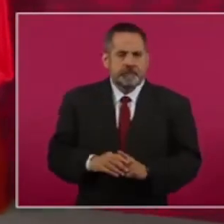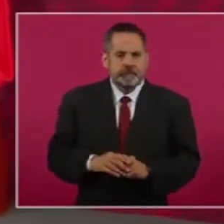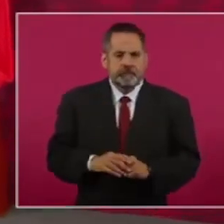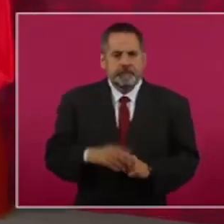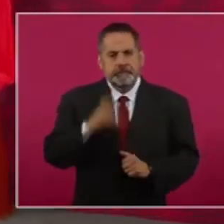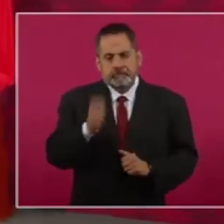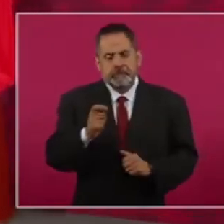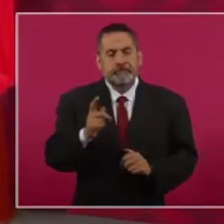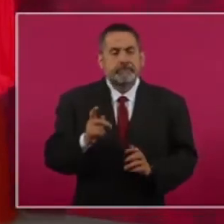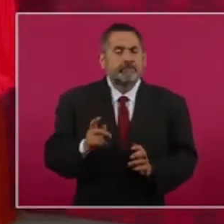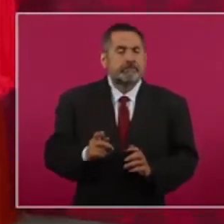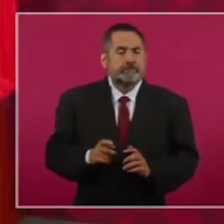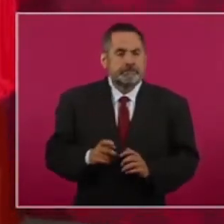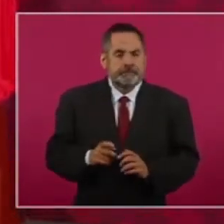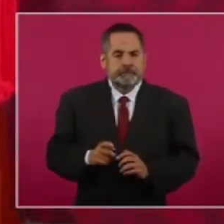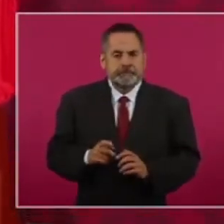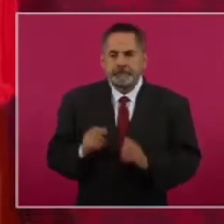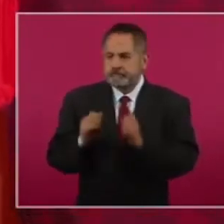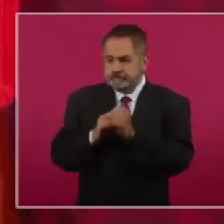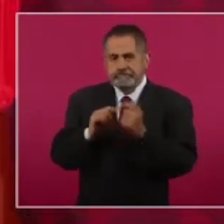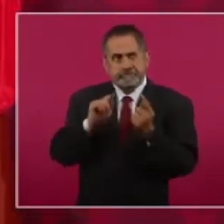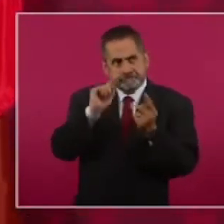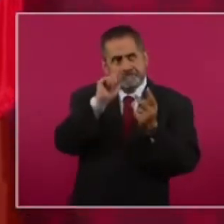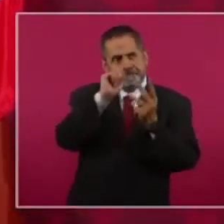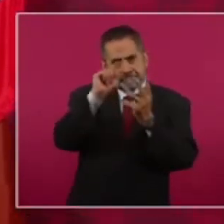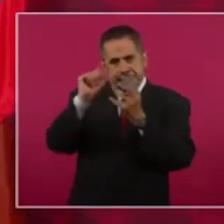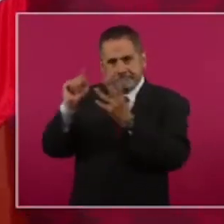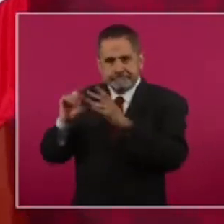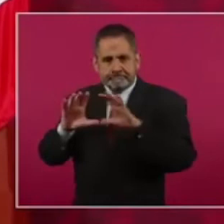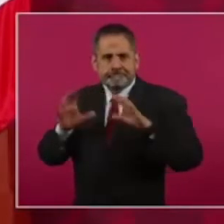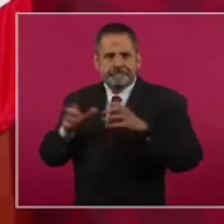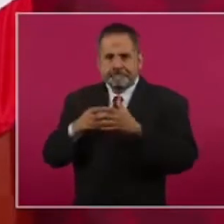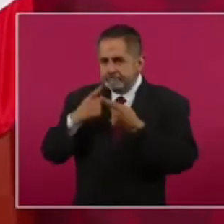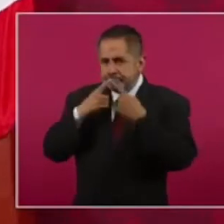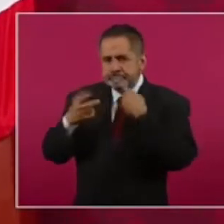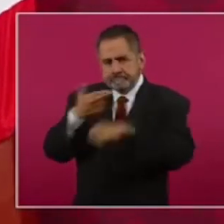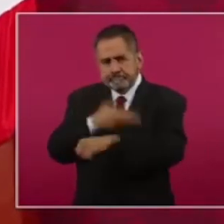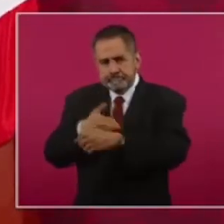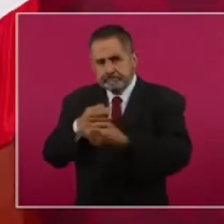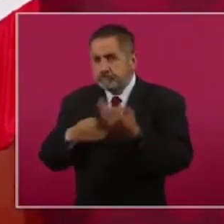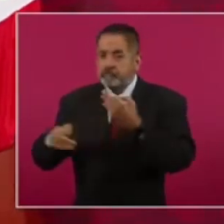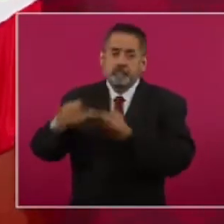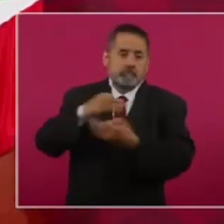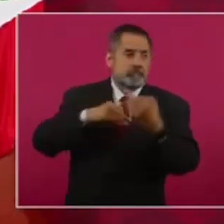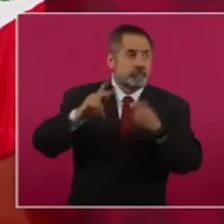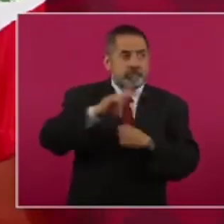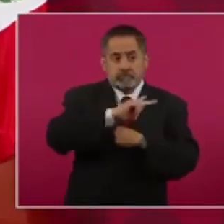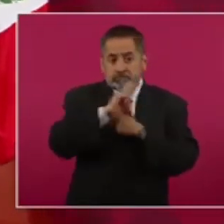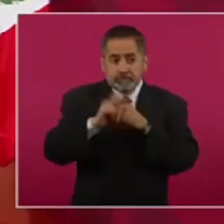y tengo que hacerme cargo de todo el país.